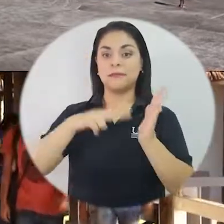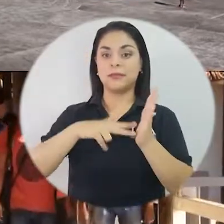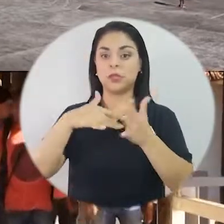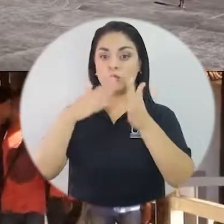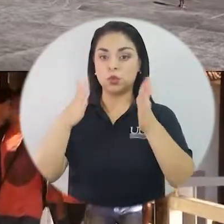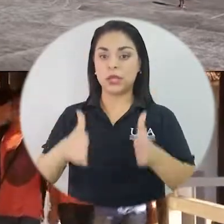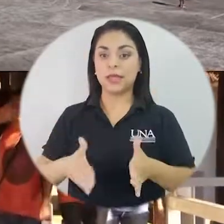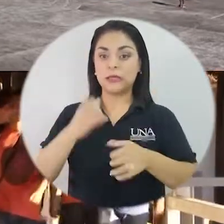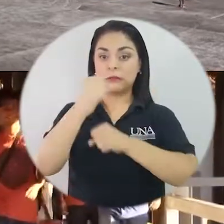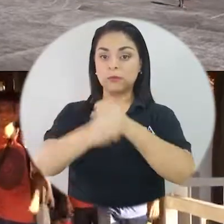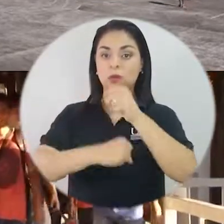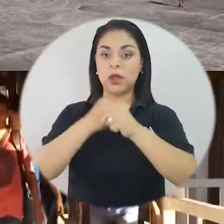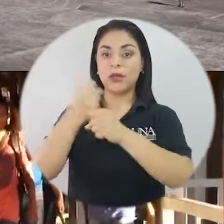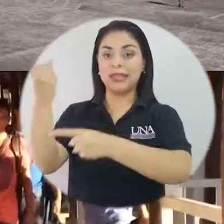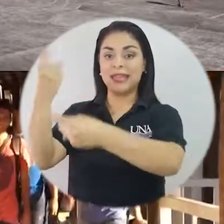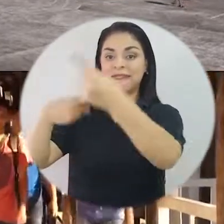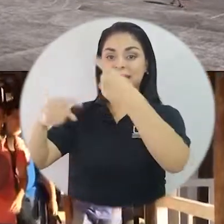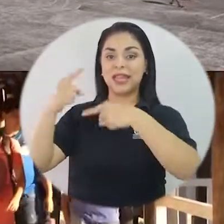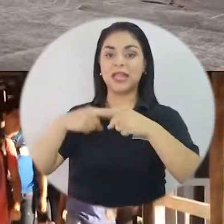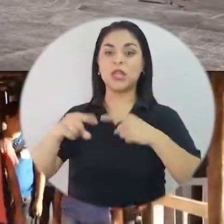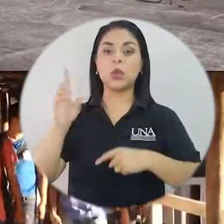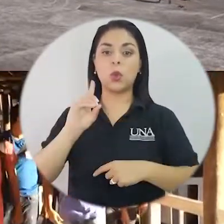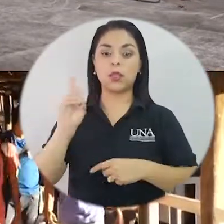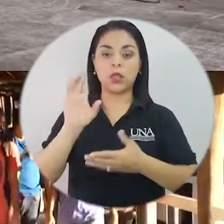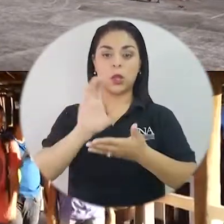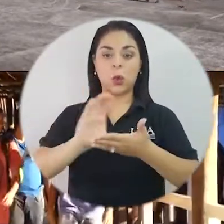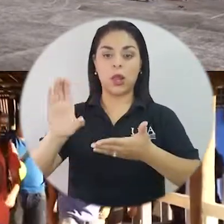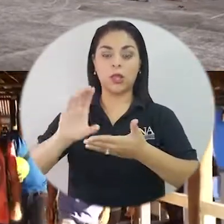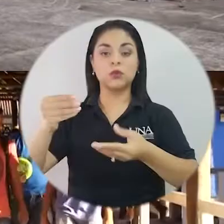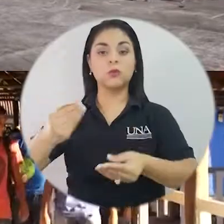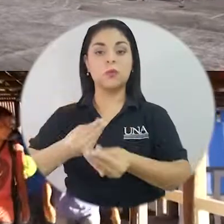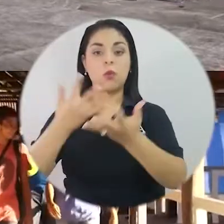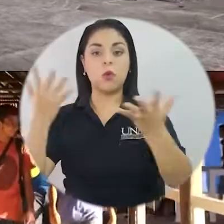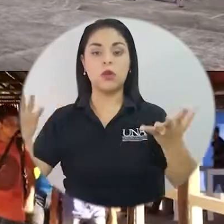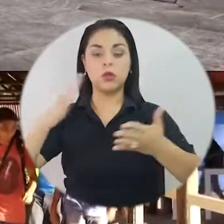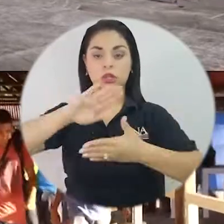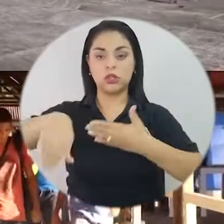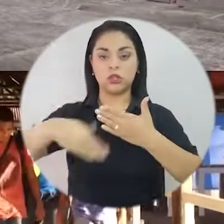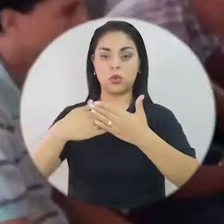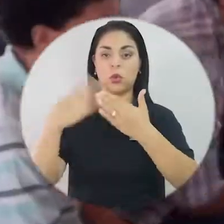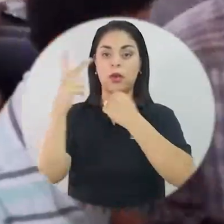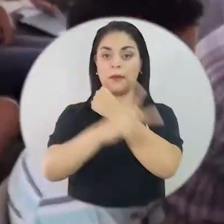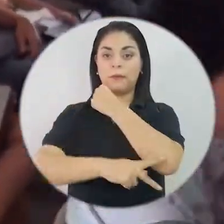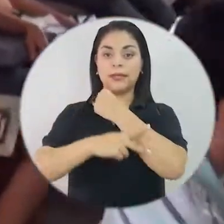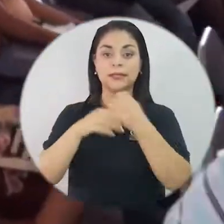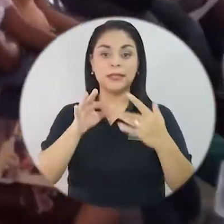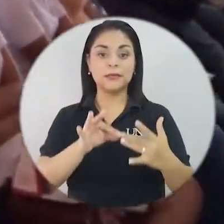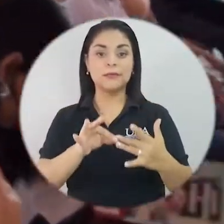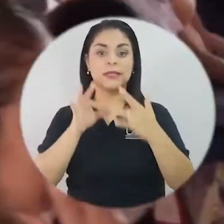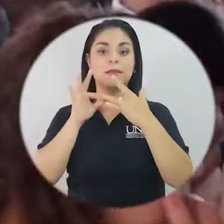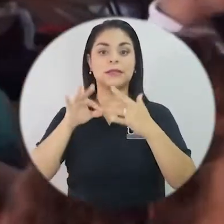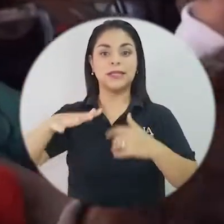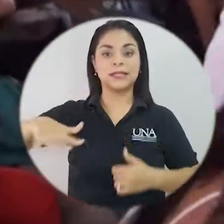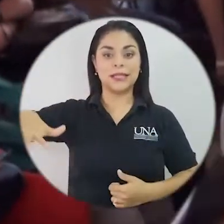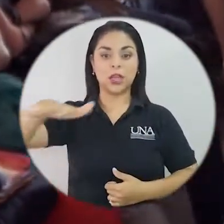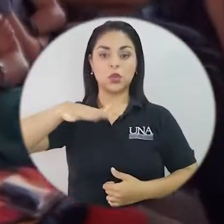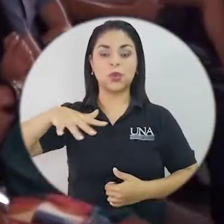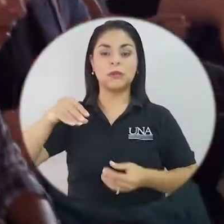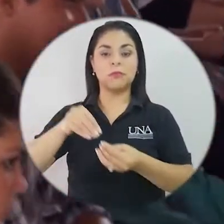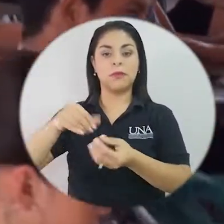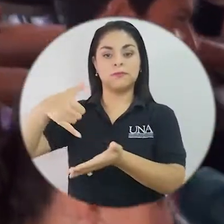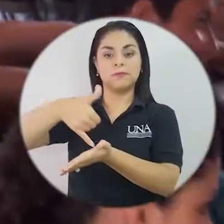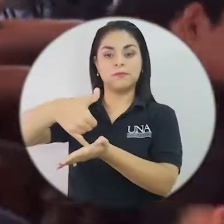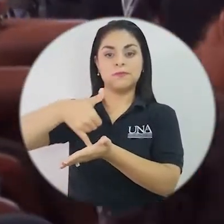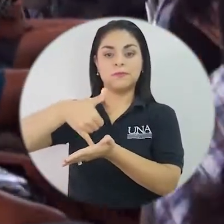de 3.000 estudiantes por año, provenientes en su mayoría de colegios públicos de todo el país, en especial de